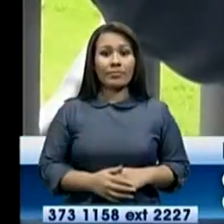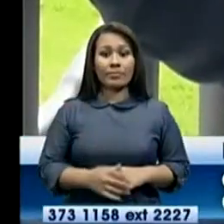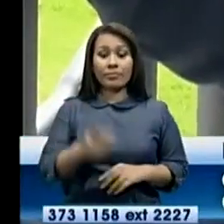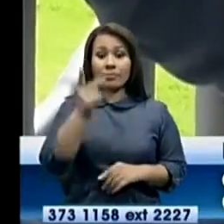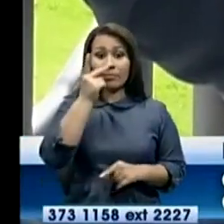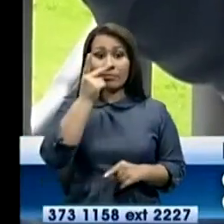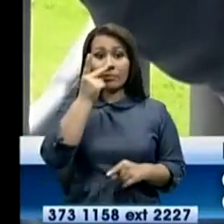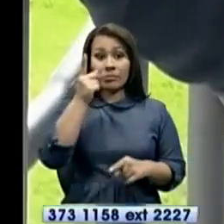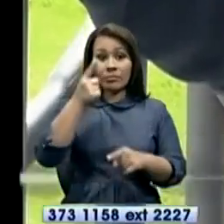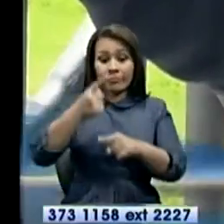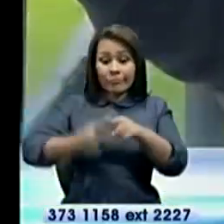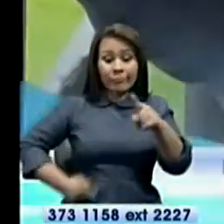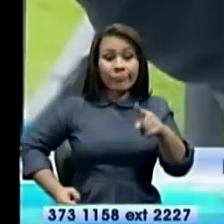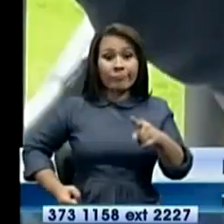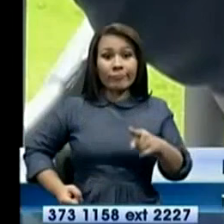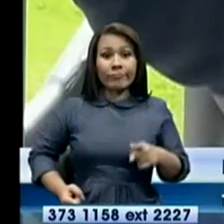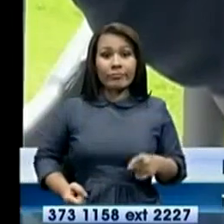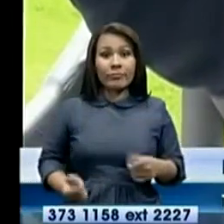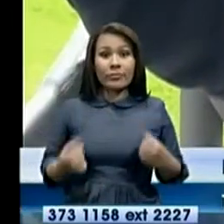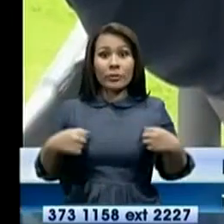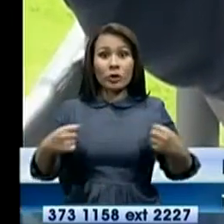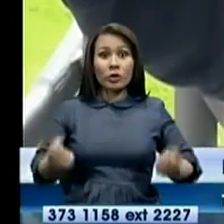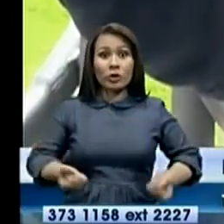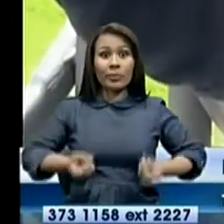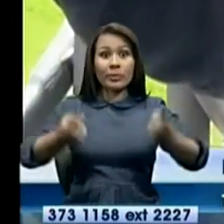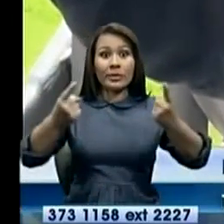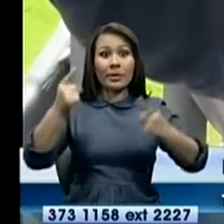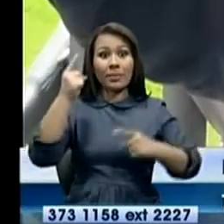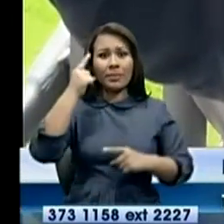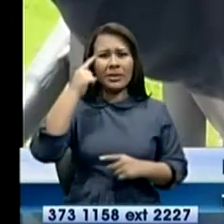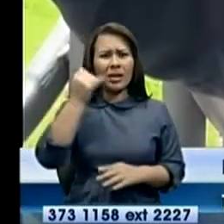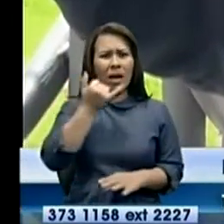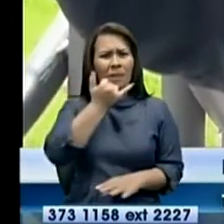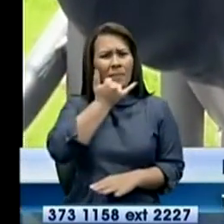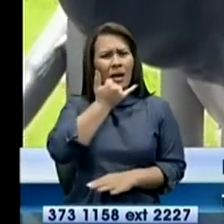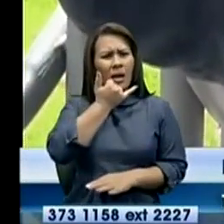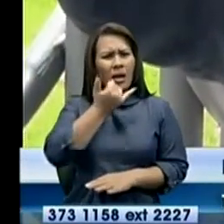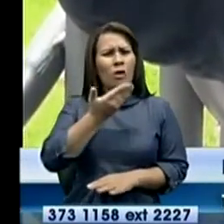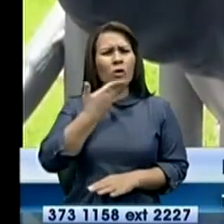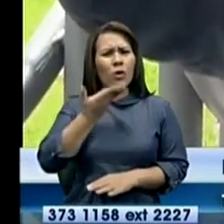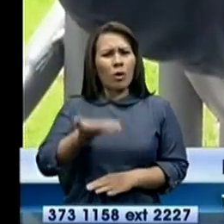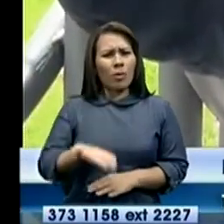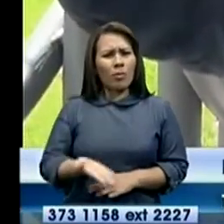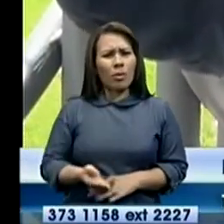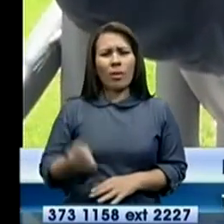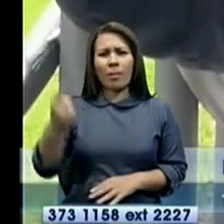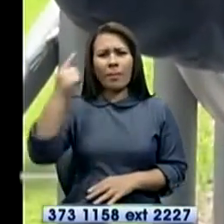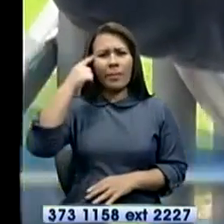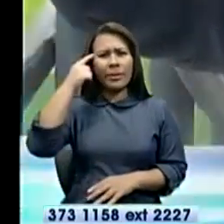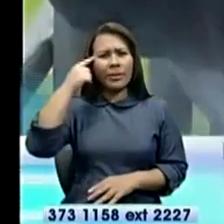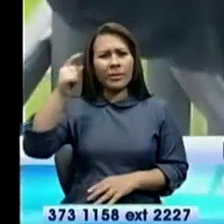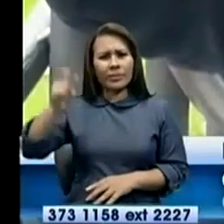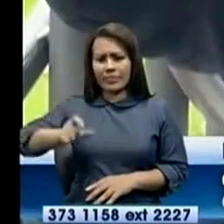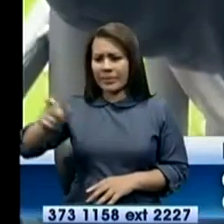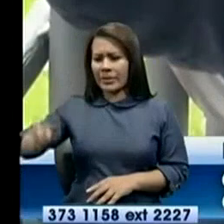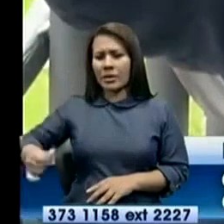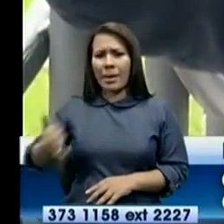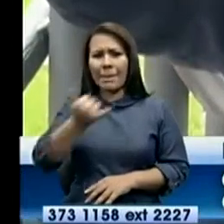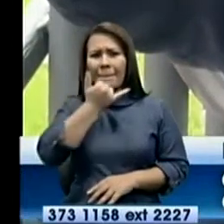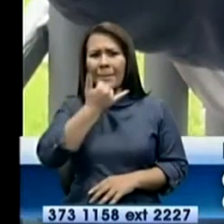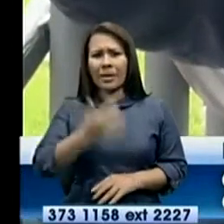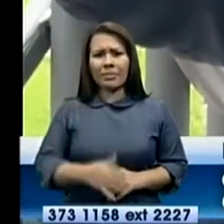el miembro, y yo pienso que en eso es mal hecho, o sea, Hay gente que debería